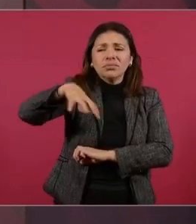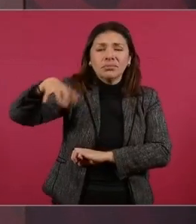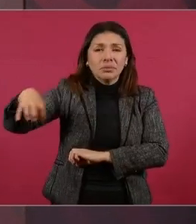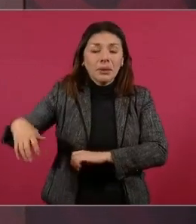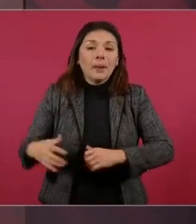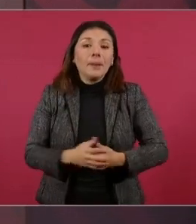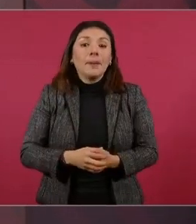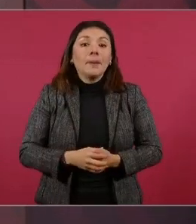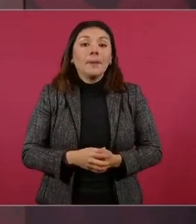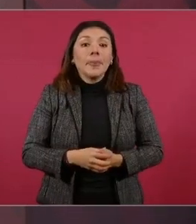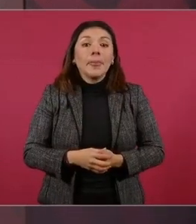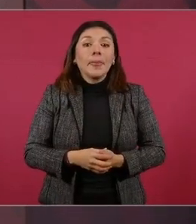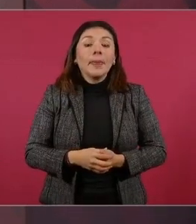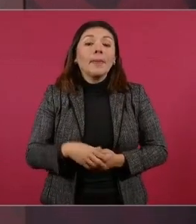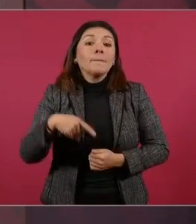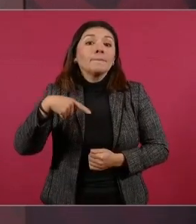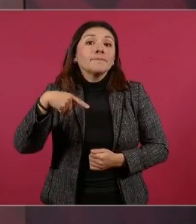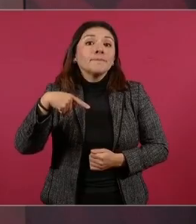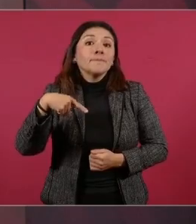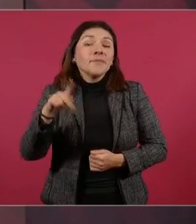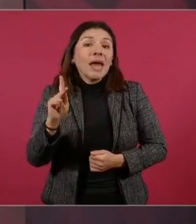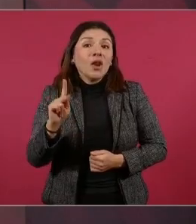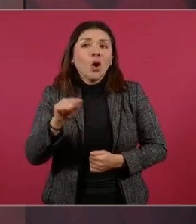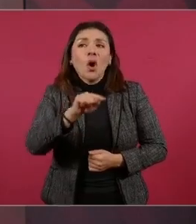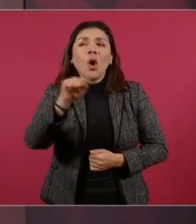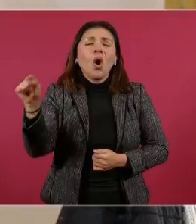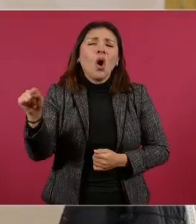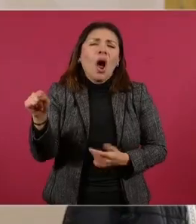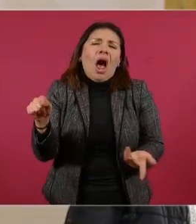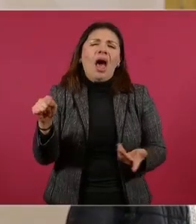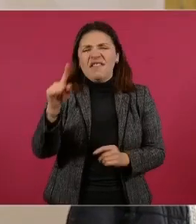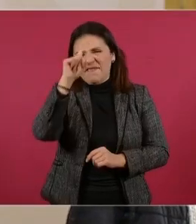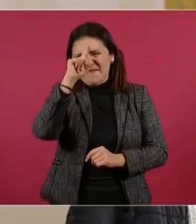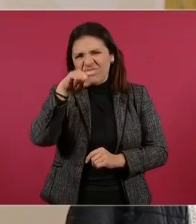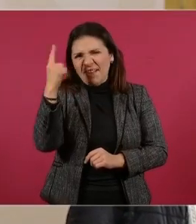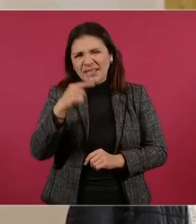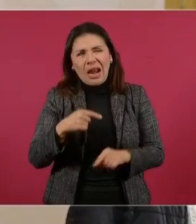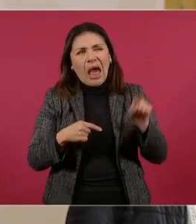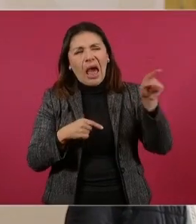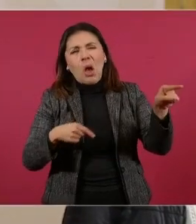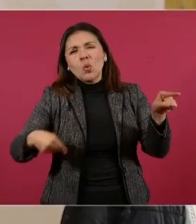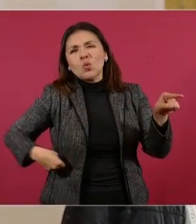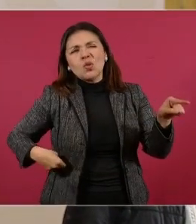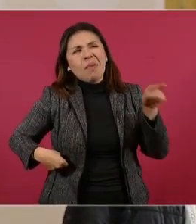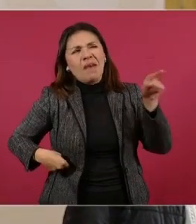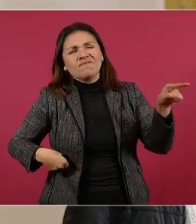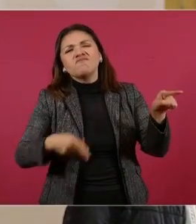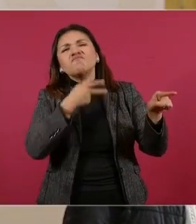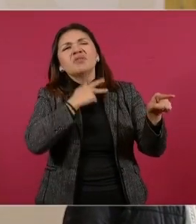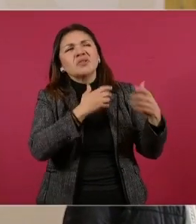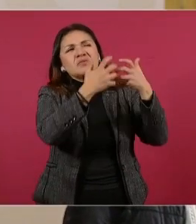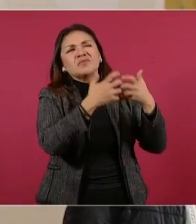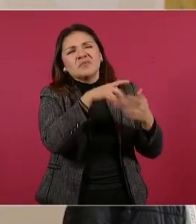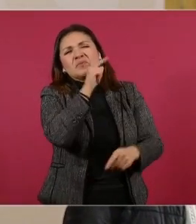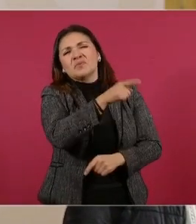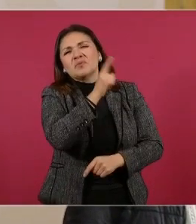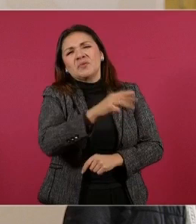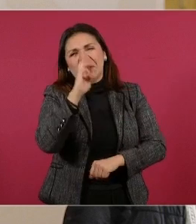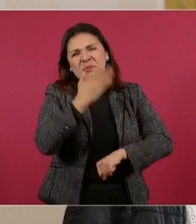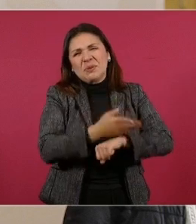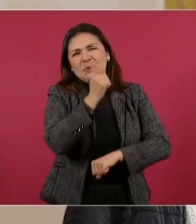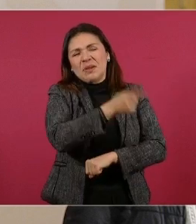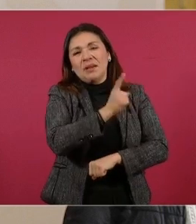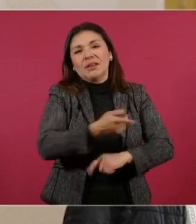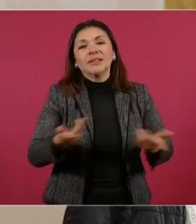que se les ha hecho fácil echarle la culpa no a la refinería por